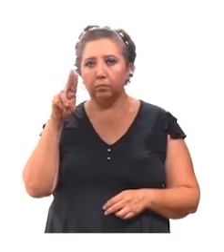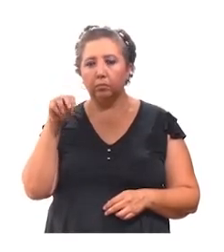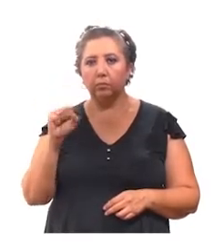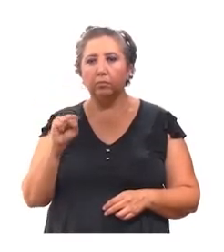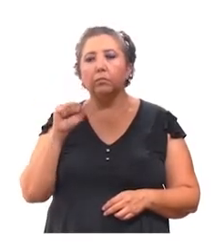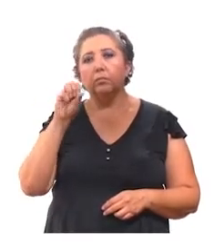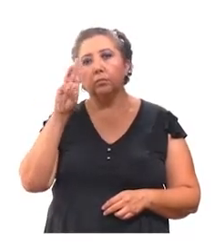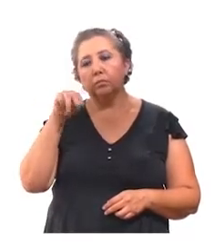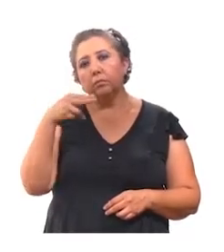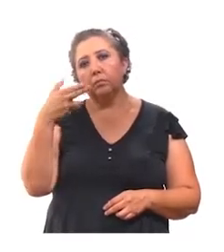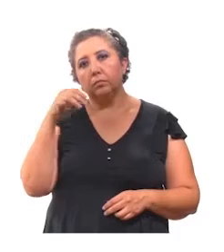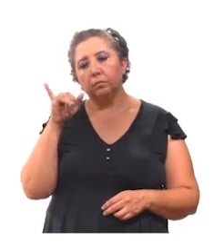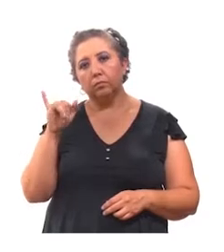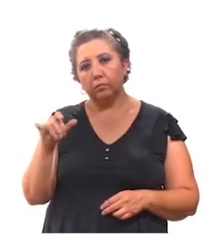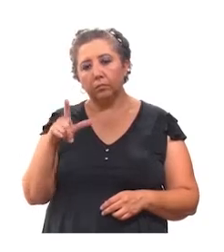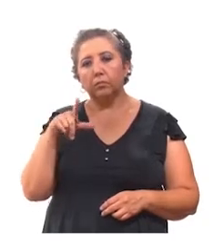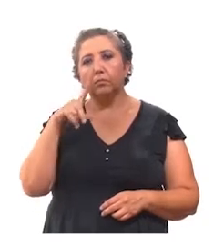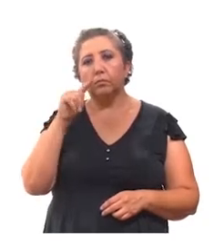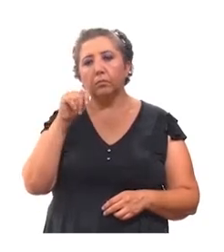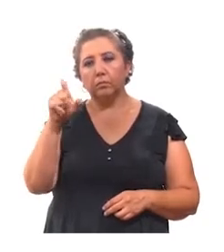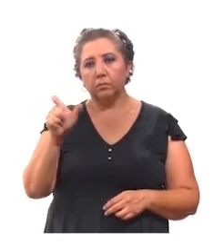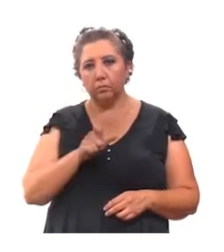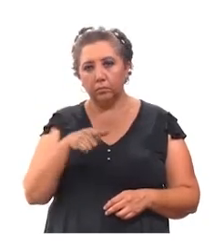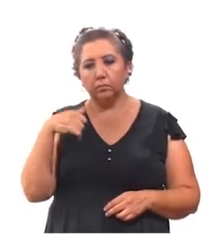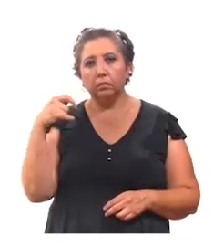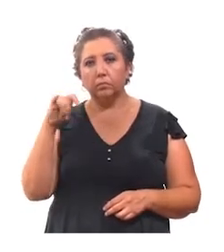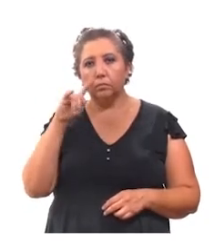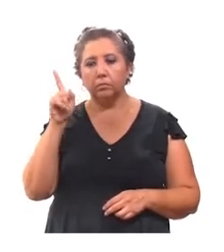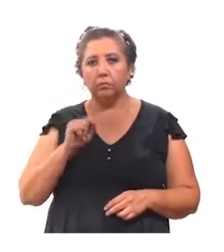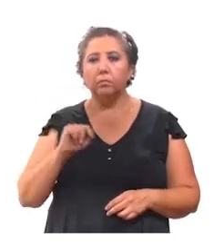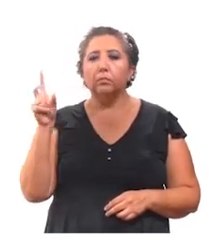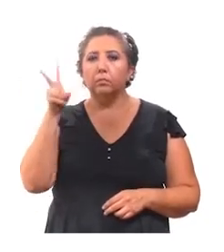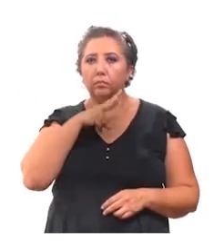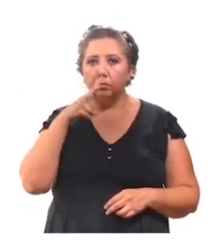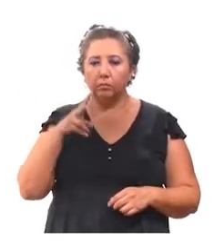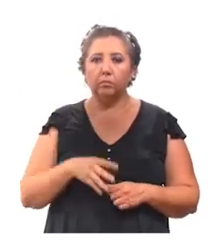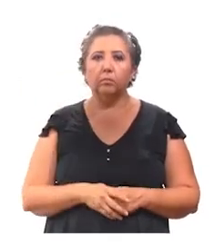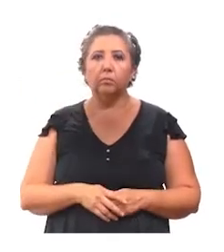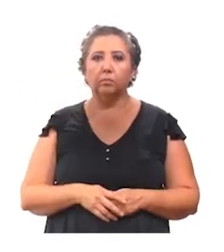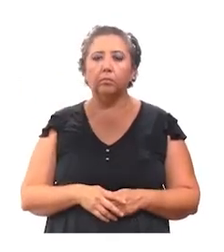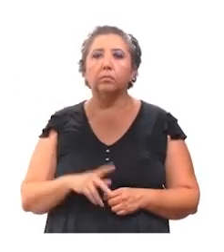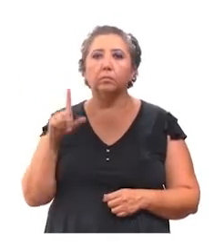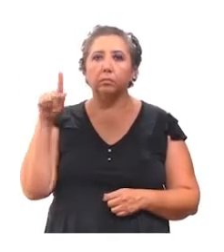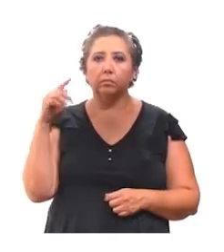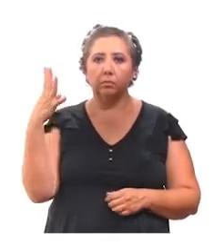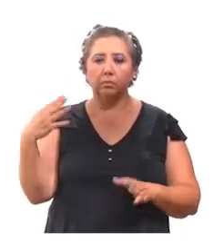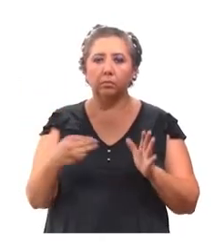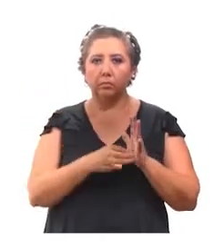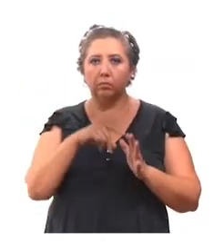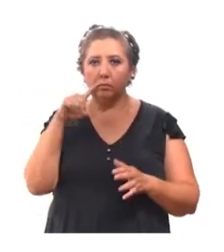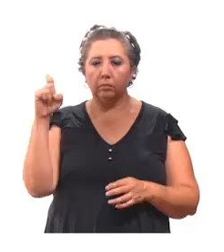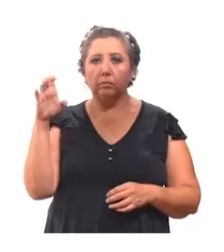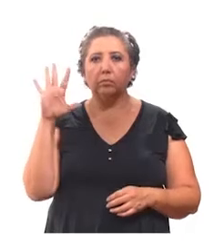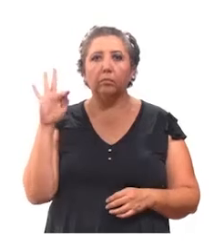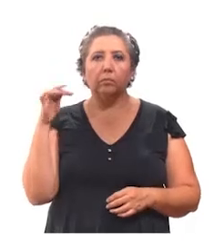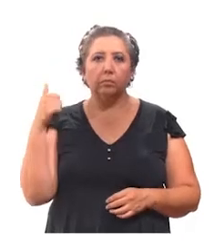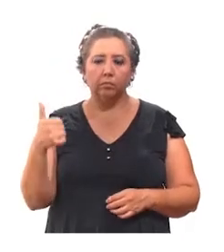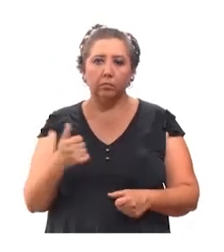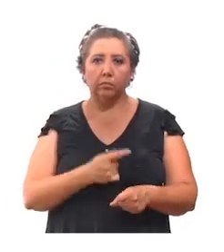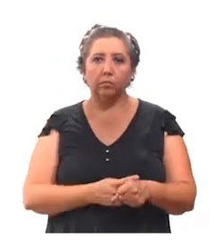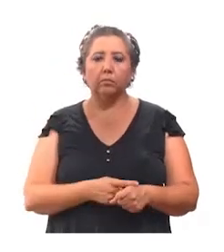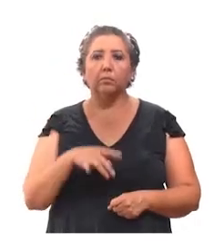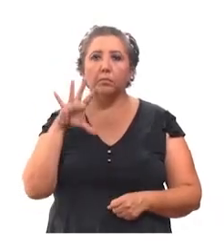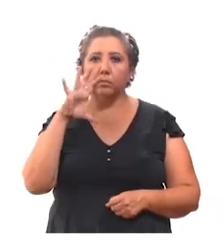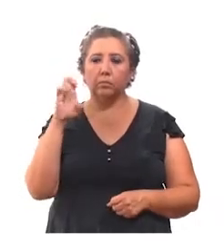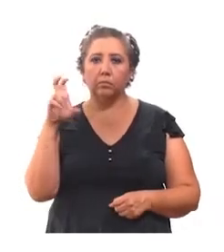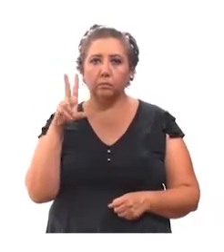Oxcuscap, Samajil, Tamec, Tecash, Ticul, Tizimín y Valladolid. De los 74.146 casos